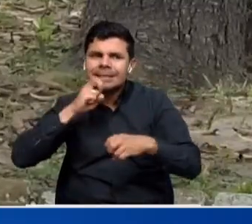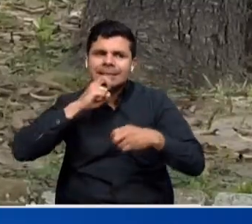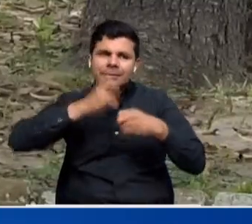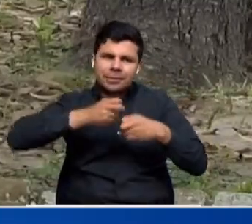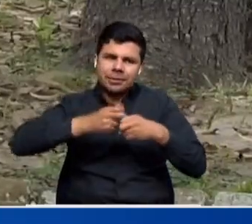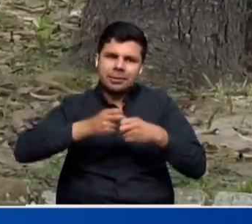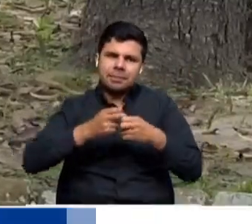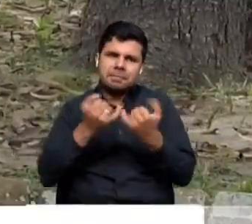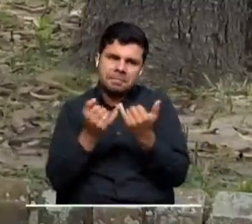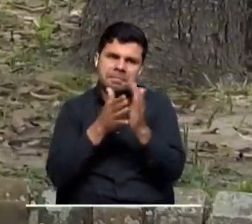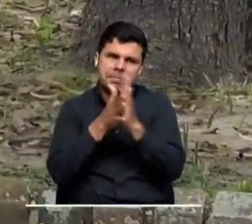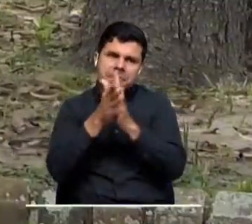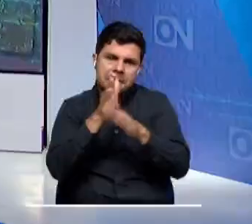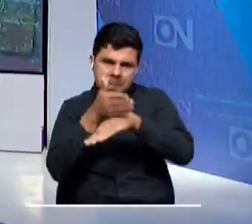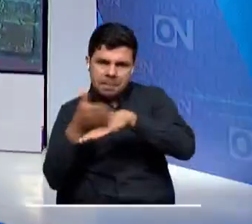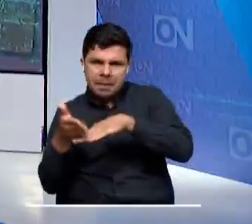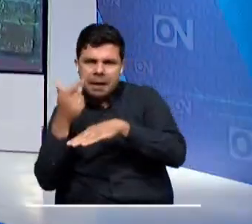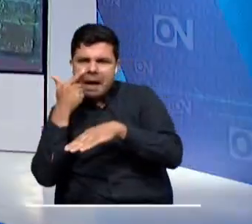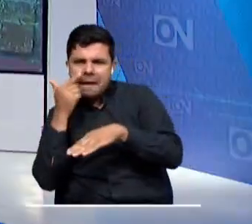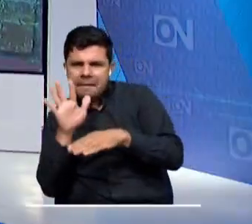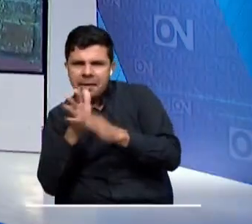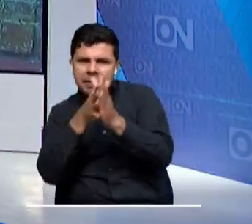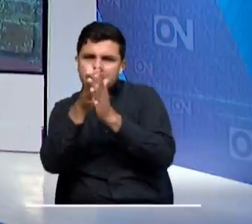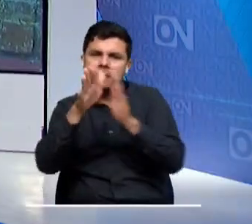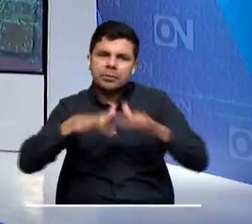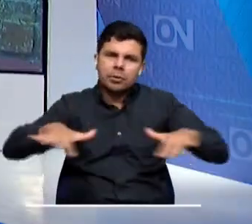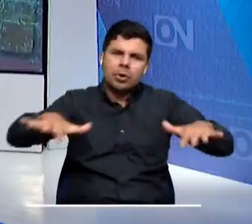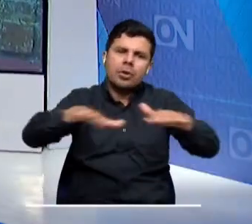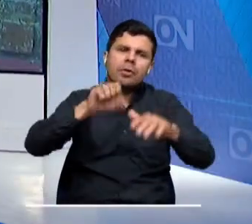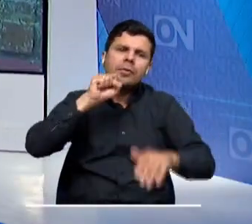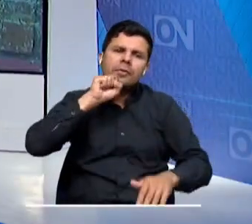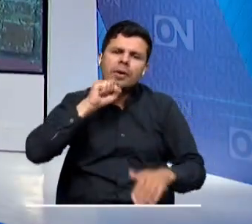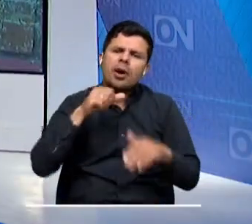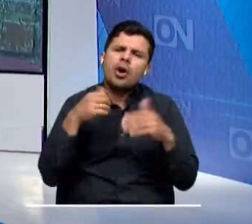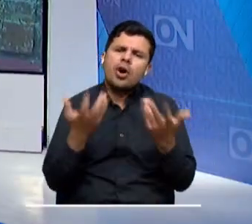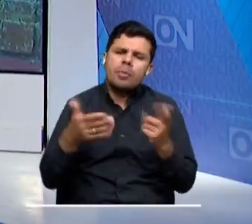próximas horas poder contarles cómo está Barranca Bermeja en torno a esta situación.